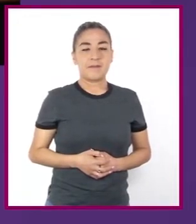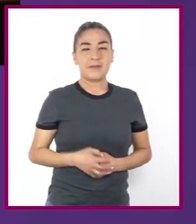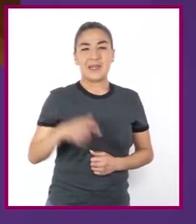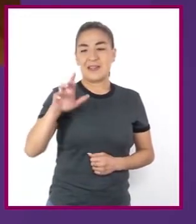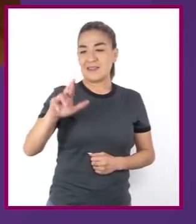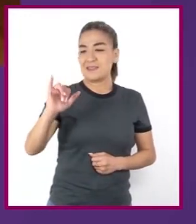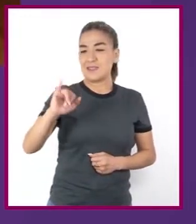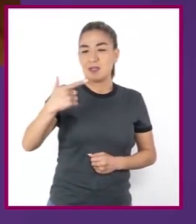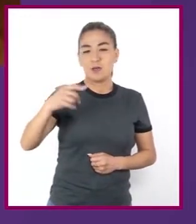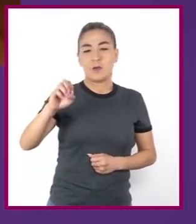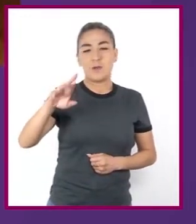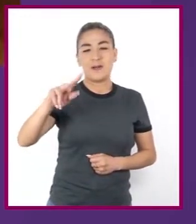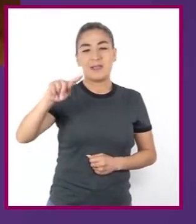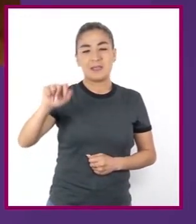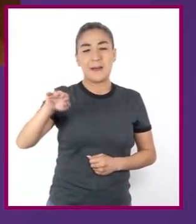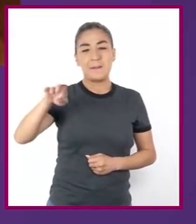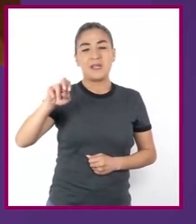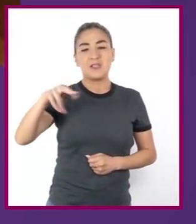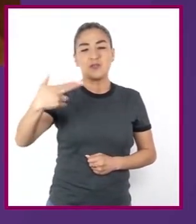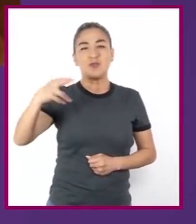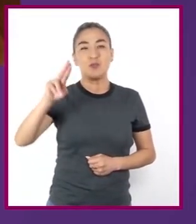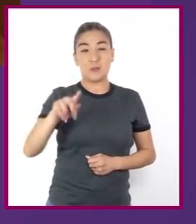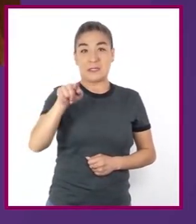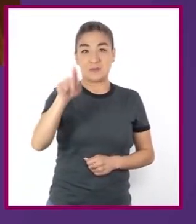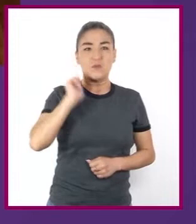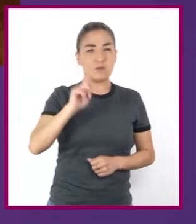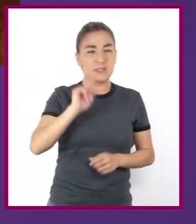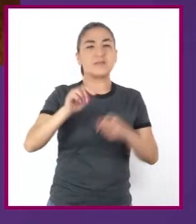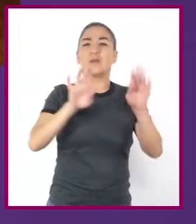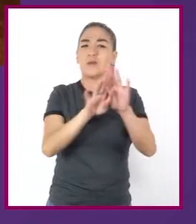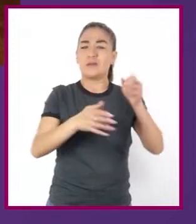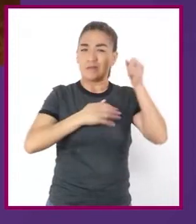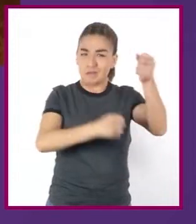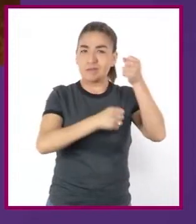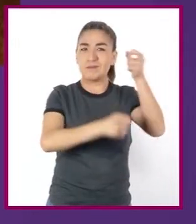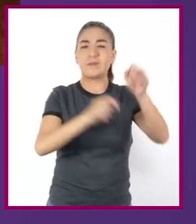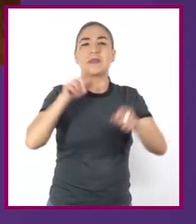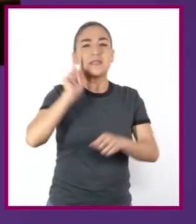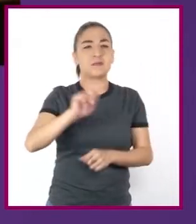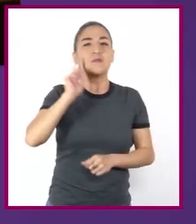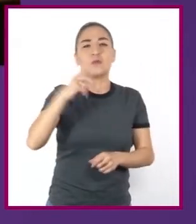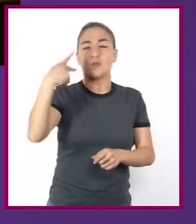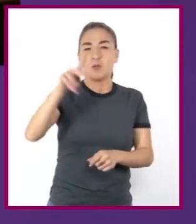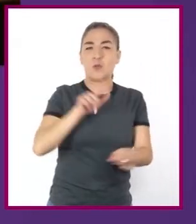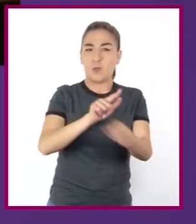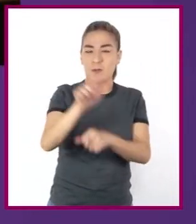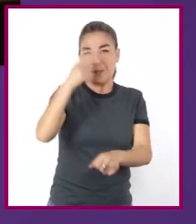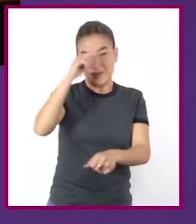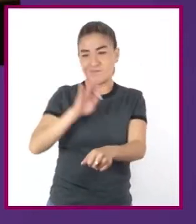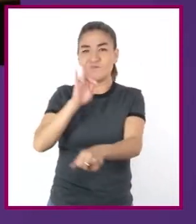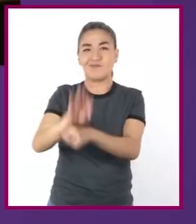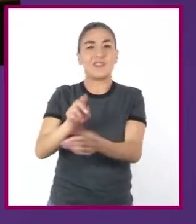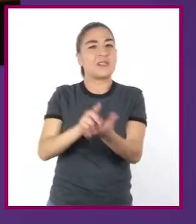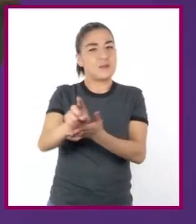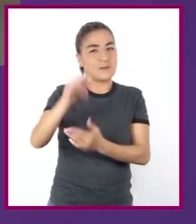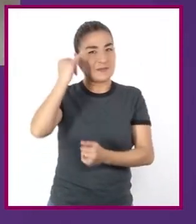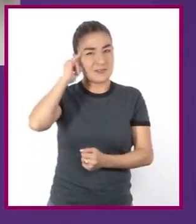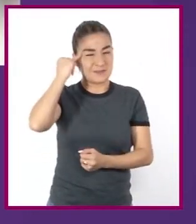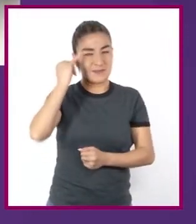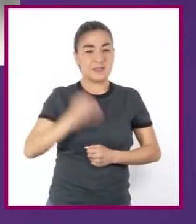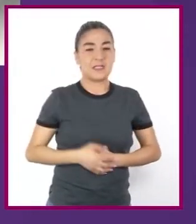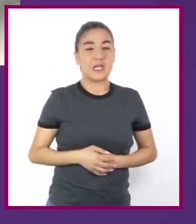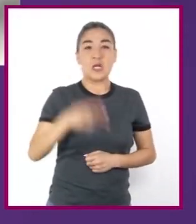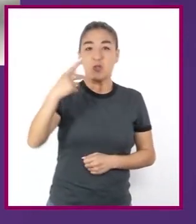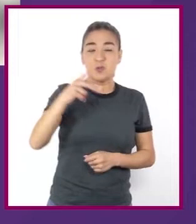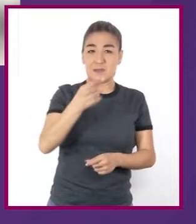Rigoberta Menchú es una activista guatemalteca que lucha por los derechos de los indígenas. Su infancia y